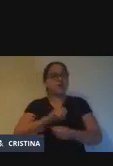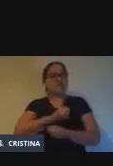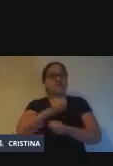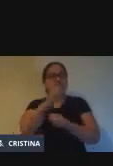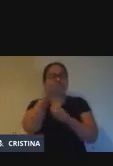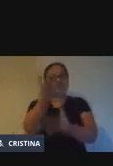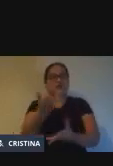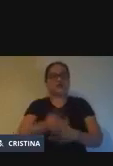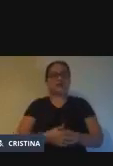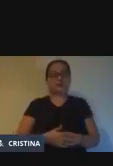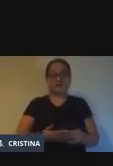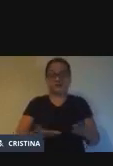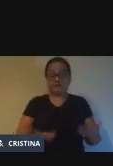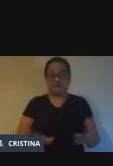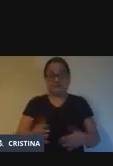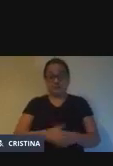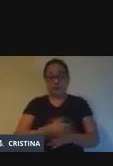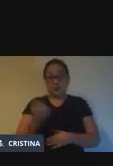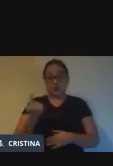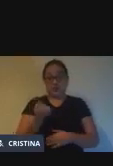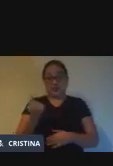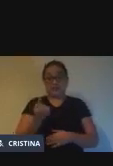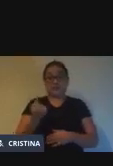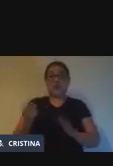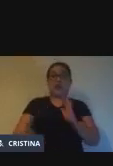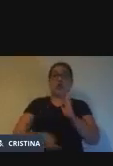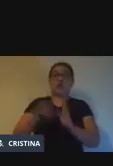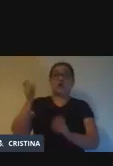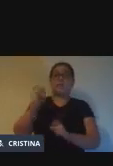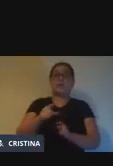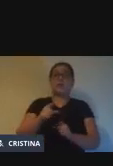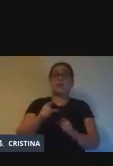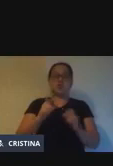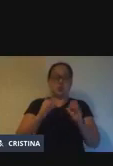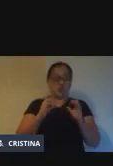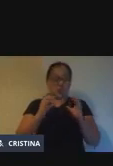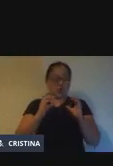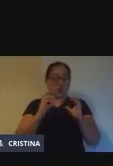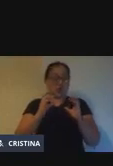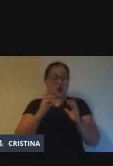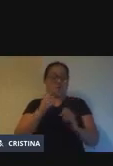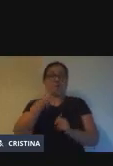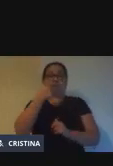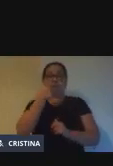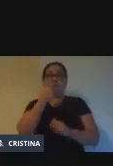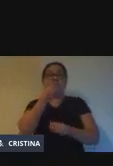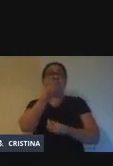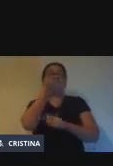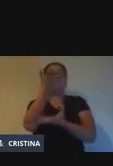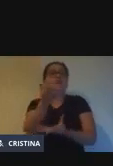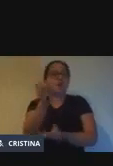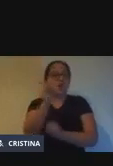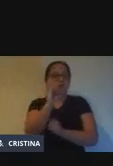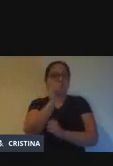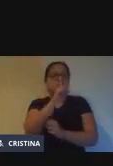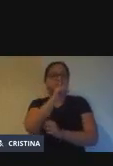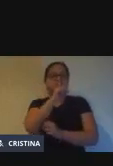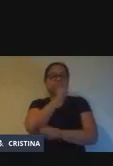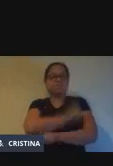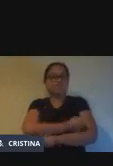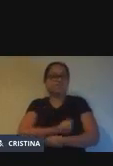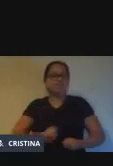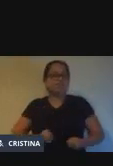hermosa de decirlo. Y volvemos a lo que el cuerpo calla, lo que la boca calla, el cuerpo lo dice. Las